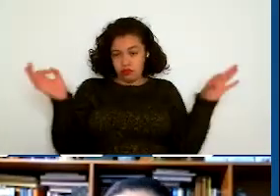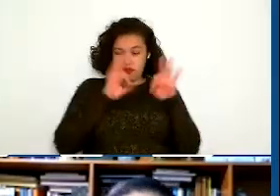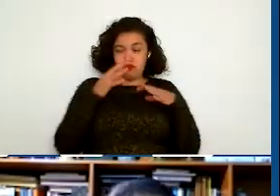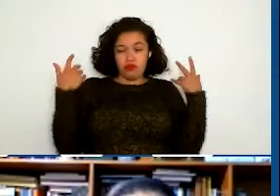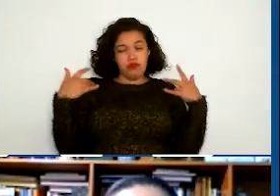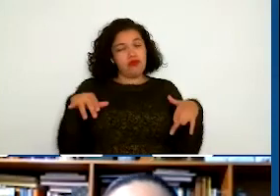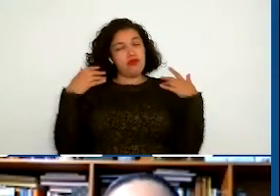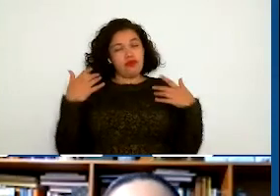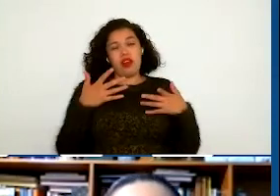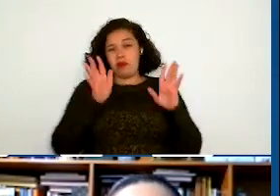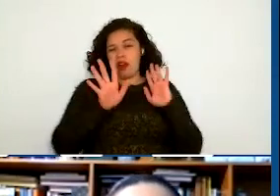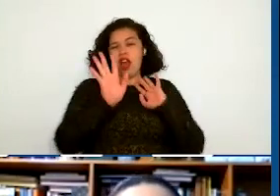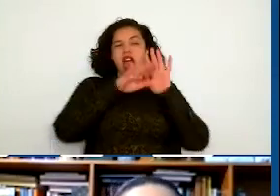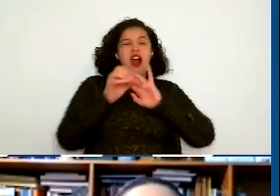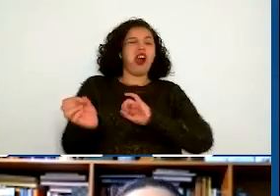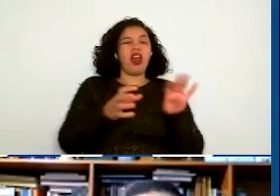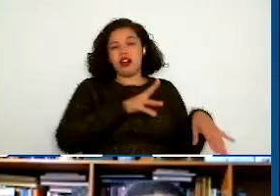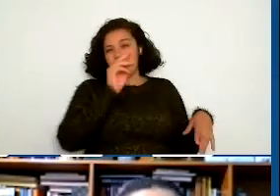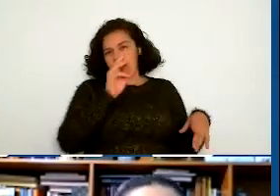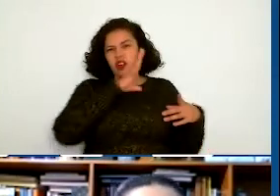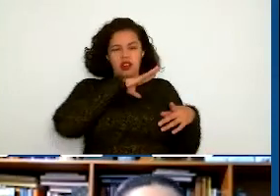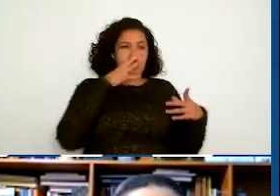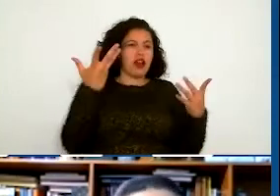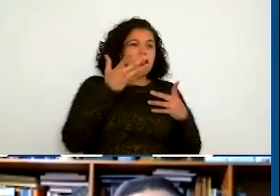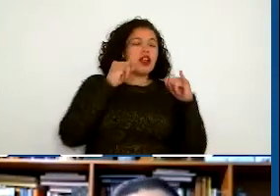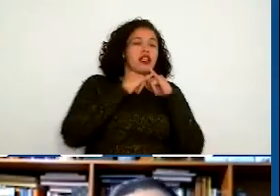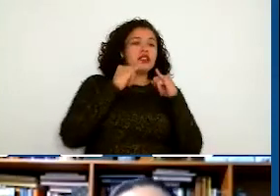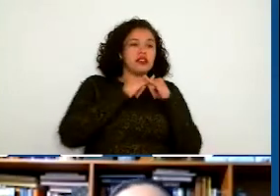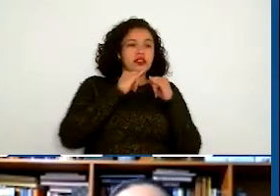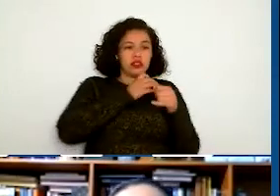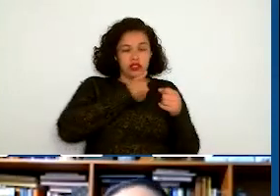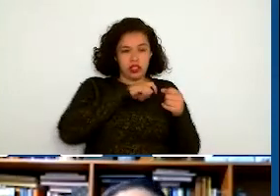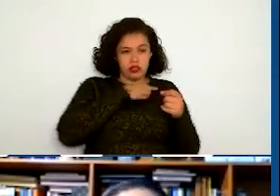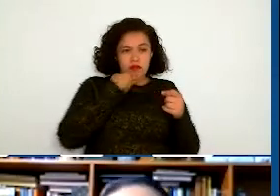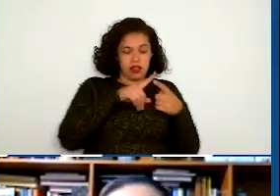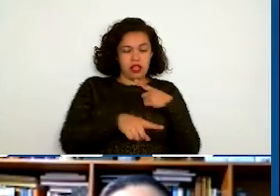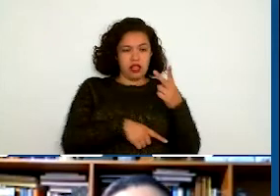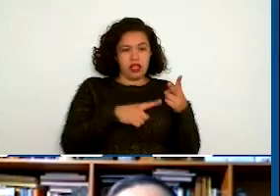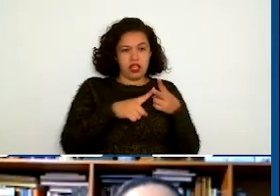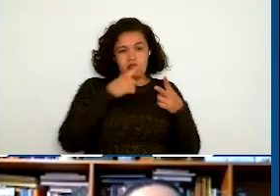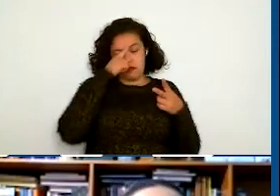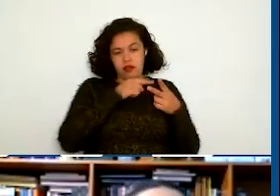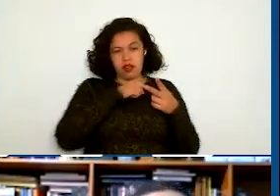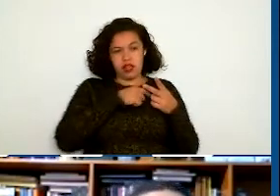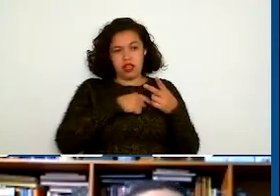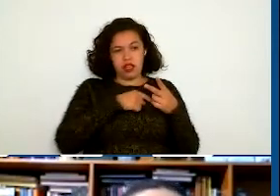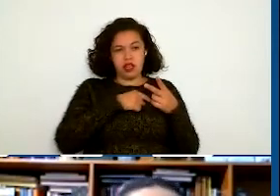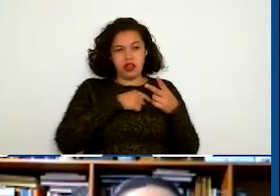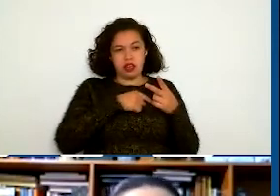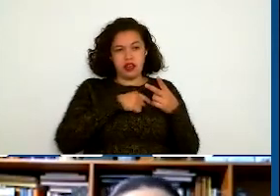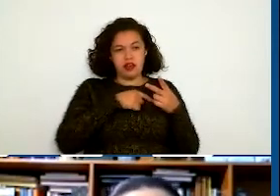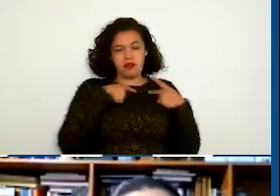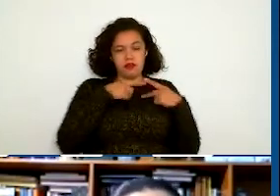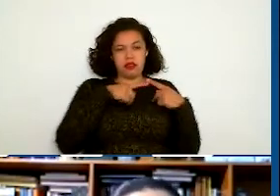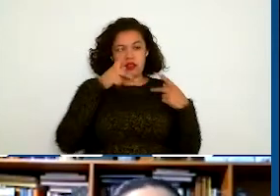no mínimos, ¿no?, como es generar una institución saludable y provocar en las personas mejoras en su